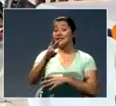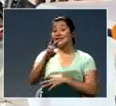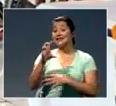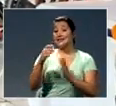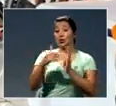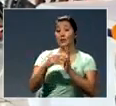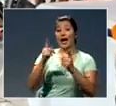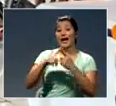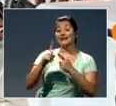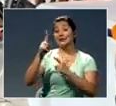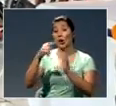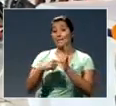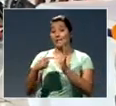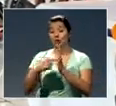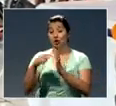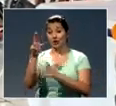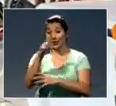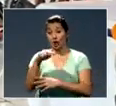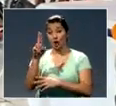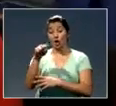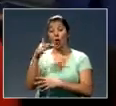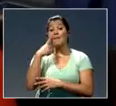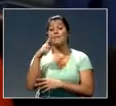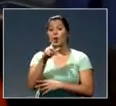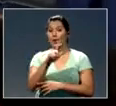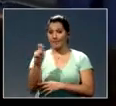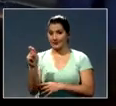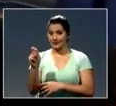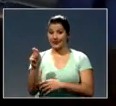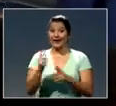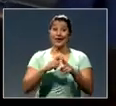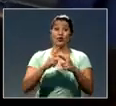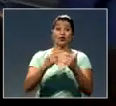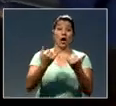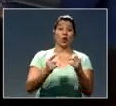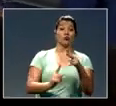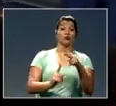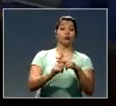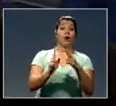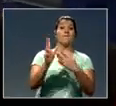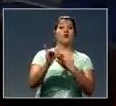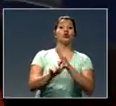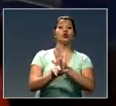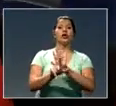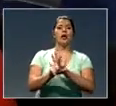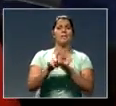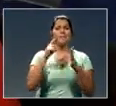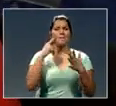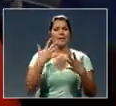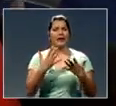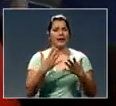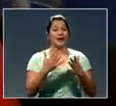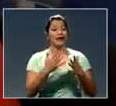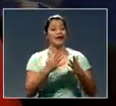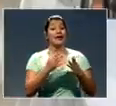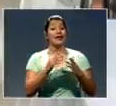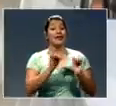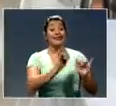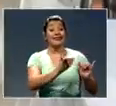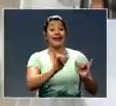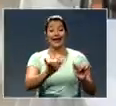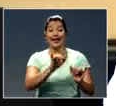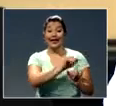1 millón de colones mensuales. Con un proyecto de ley se busca exonerar del pago de impuestos a estas